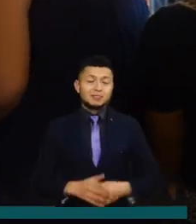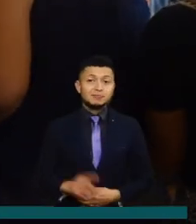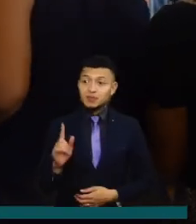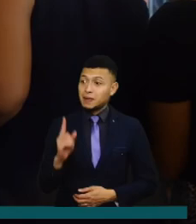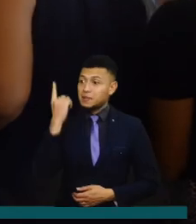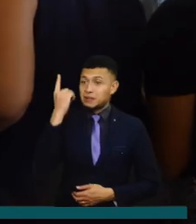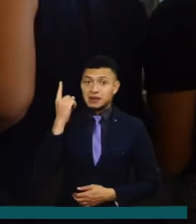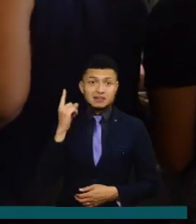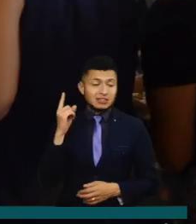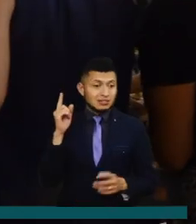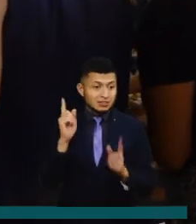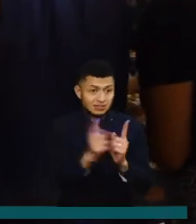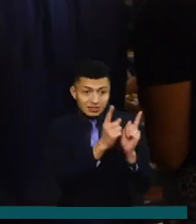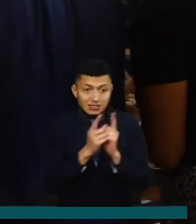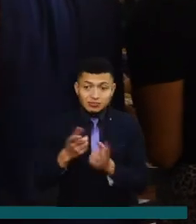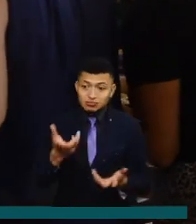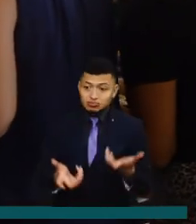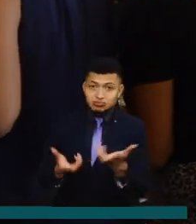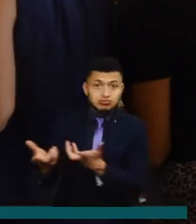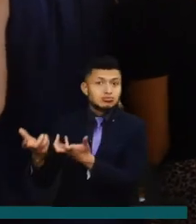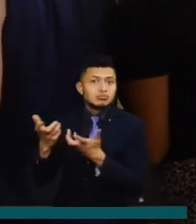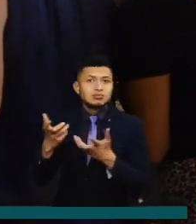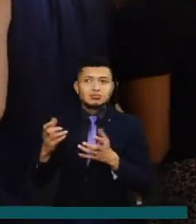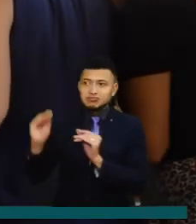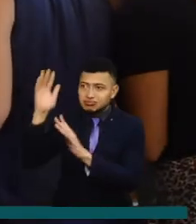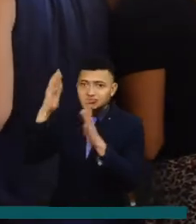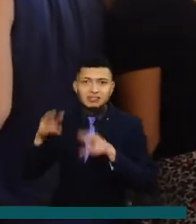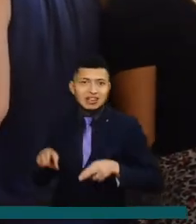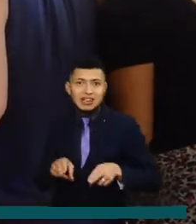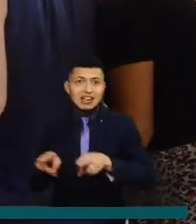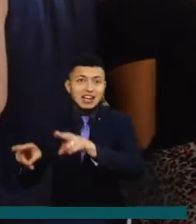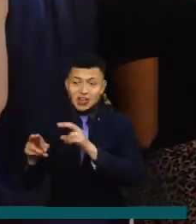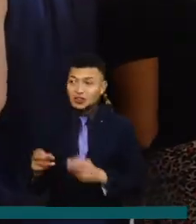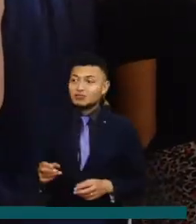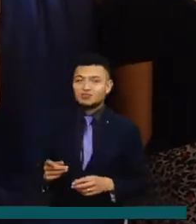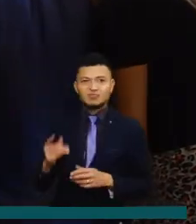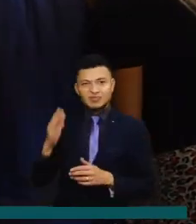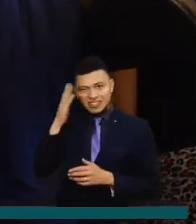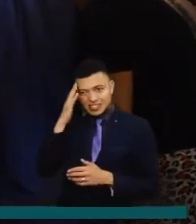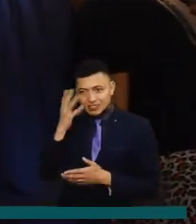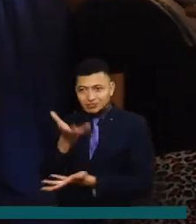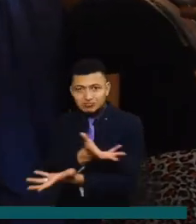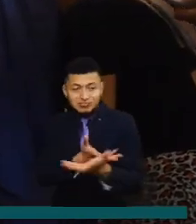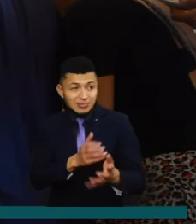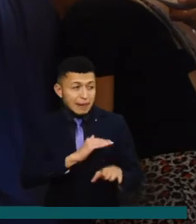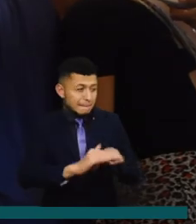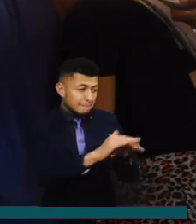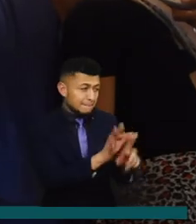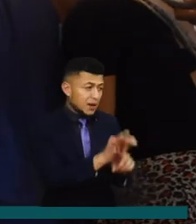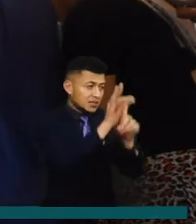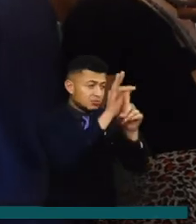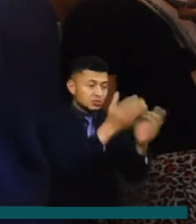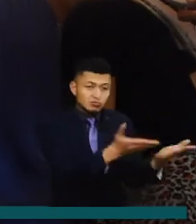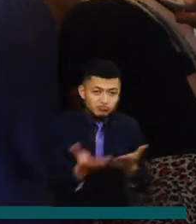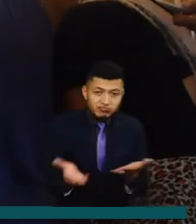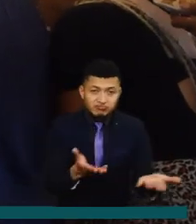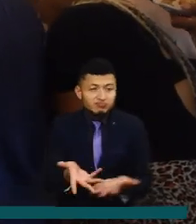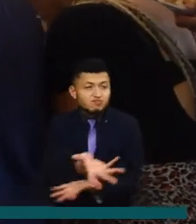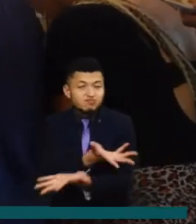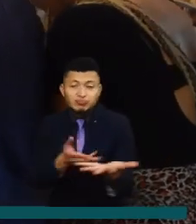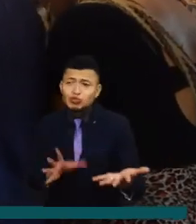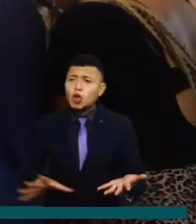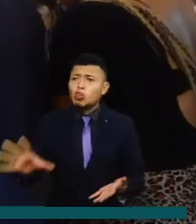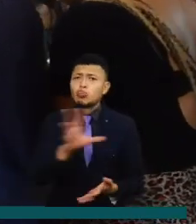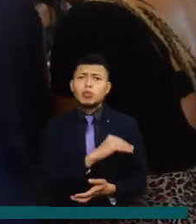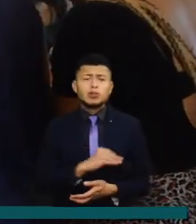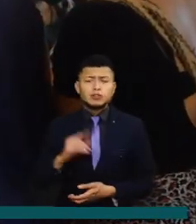encuentro gastronómico Fantasía de Selva y de Río, los emprendedores locales intercambiaron saberes con los invitados especiales y todos los